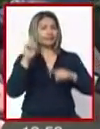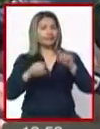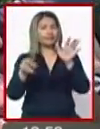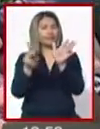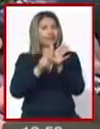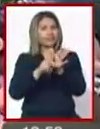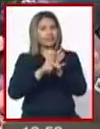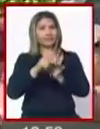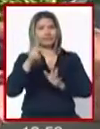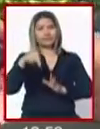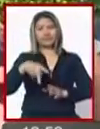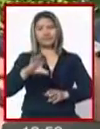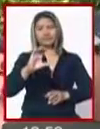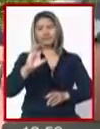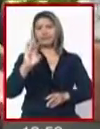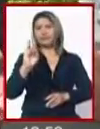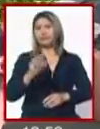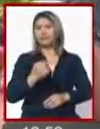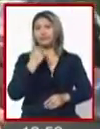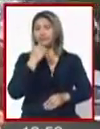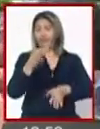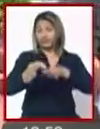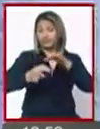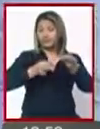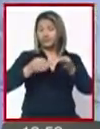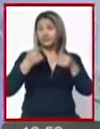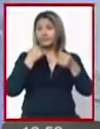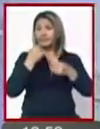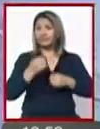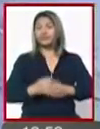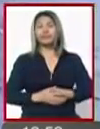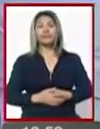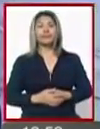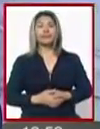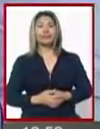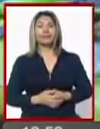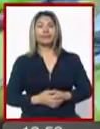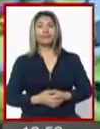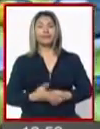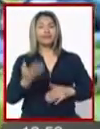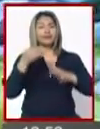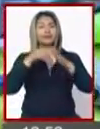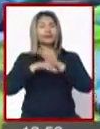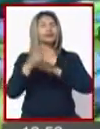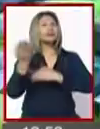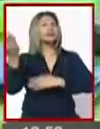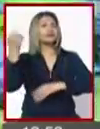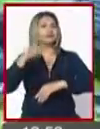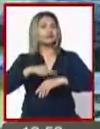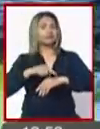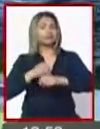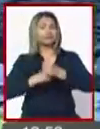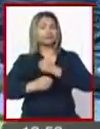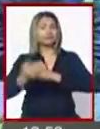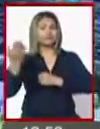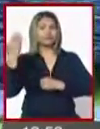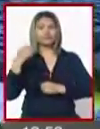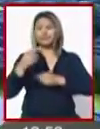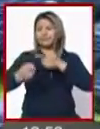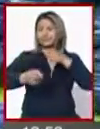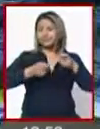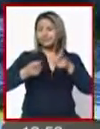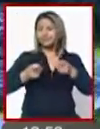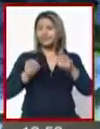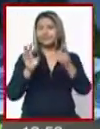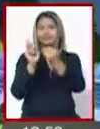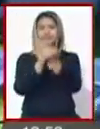régimen cerrado como el PC-7. Tenemos, según lo que nos han dicho ellos mismos, esto ingresó en anteriores gestiones del año pasado. Los controles,